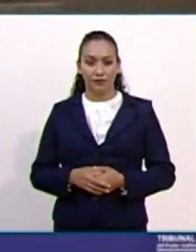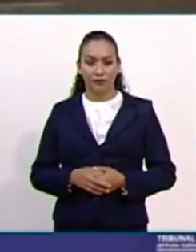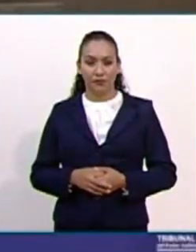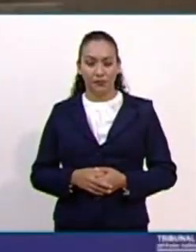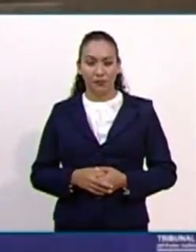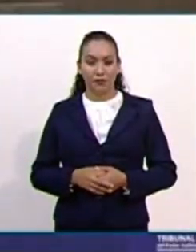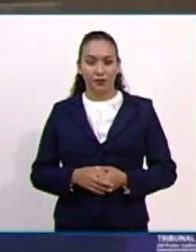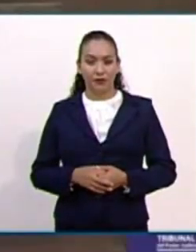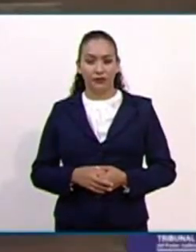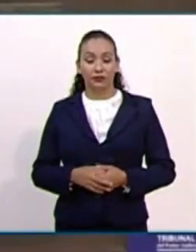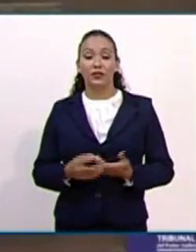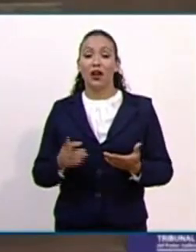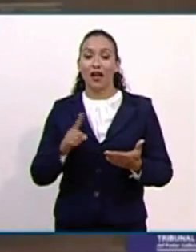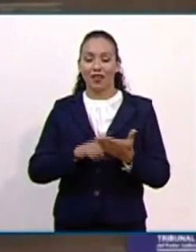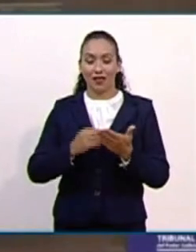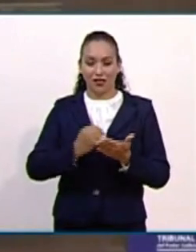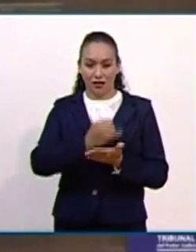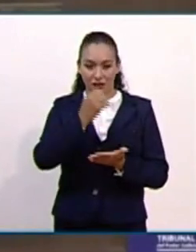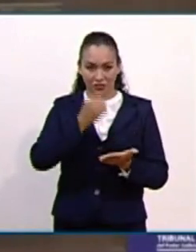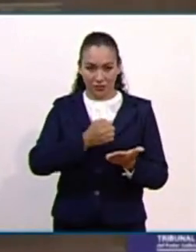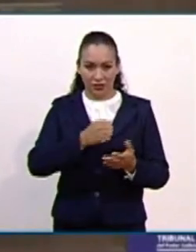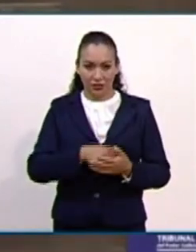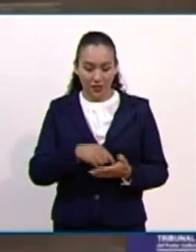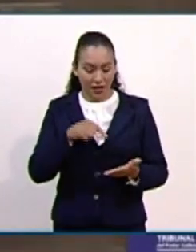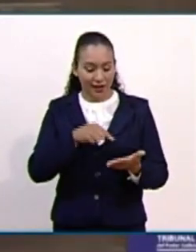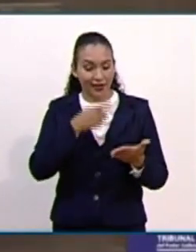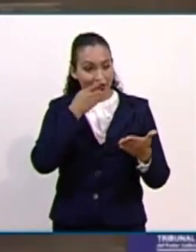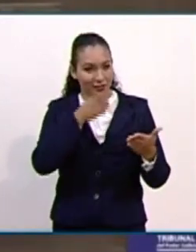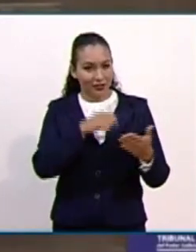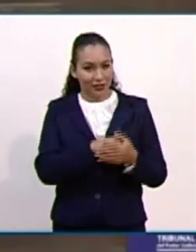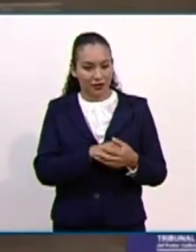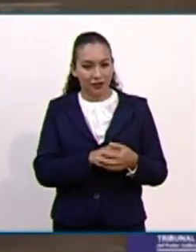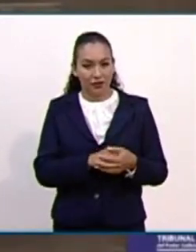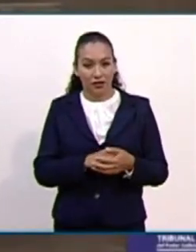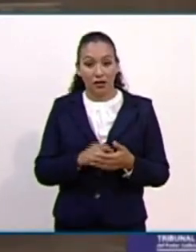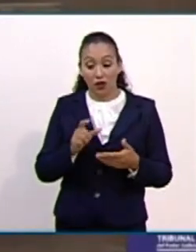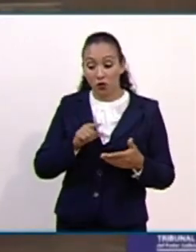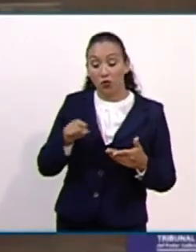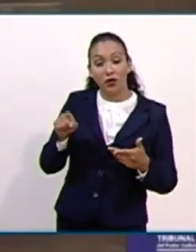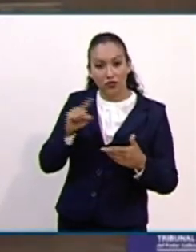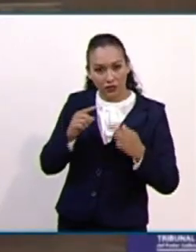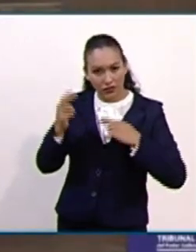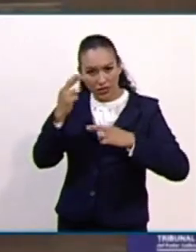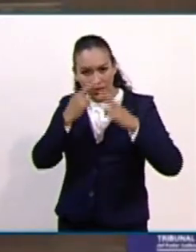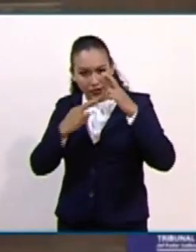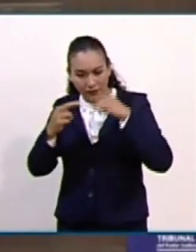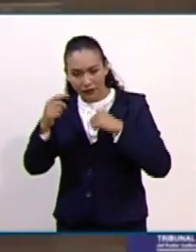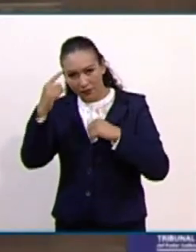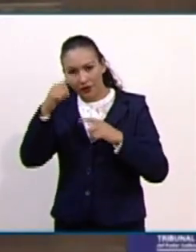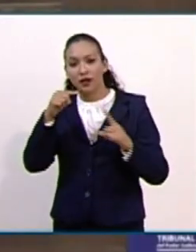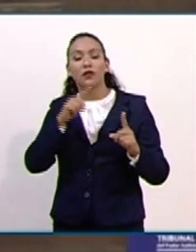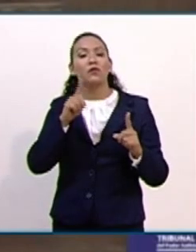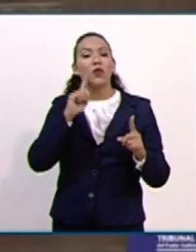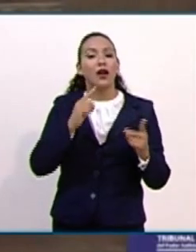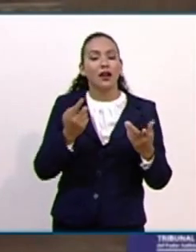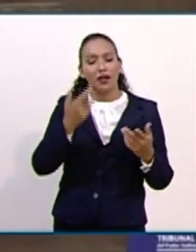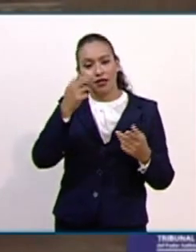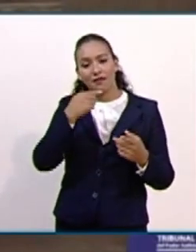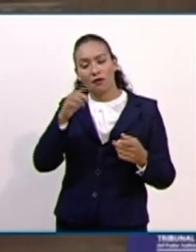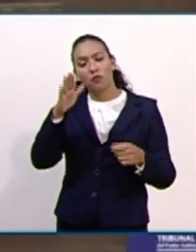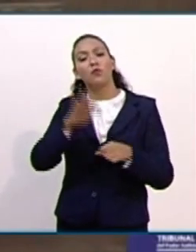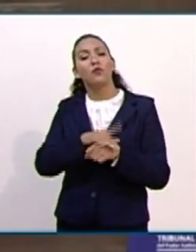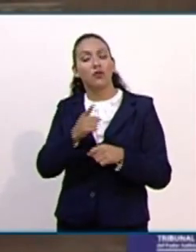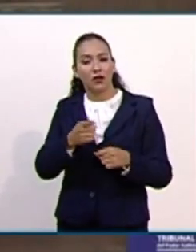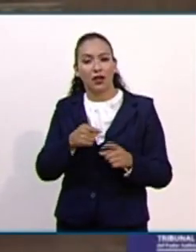Porque del contenido de la sentencia cuestionada, se advierte que al referir el órgano resolutor a tales calidades, lo hizo como parte de su razonamiento para